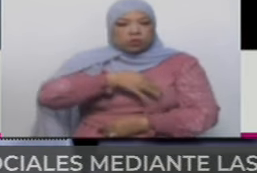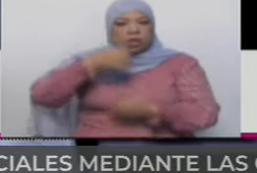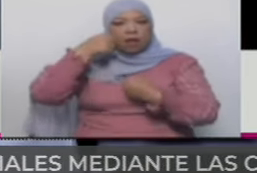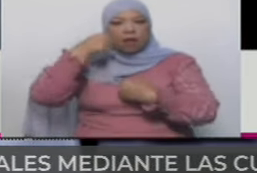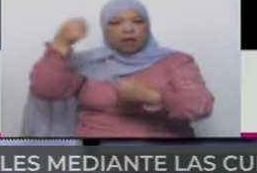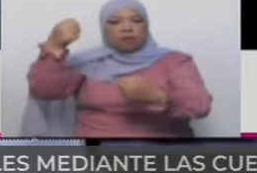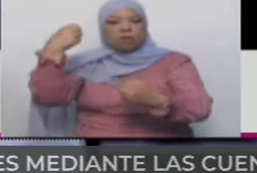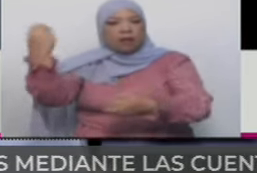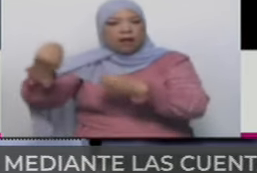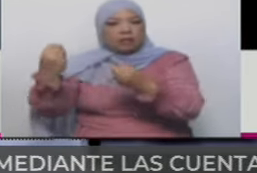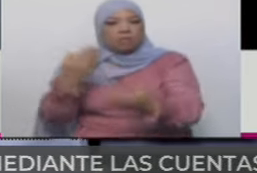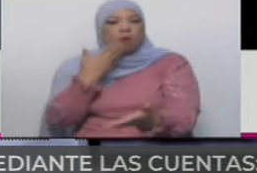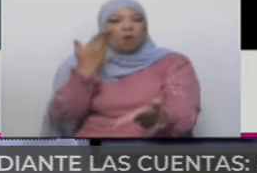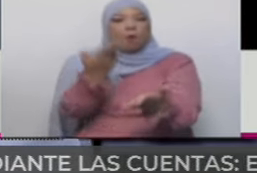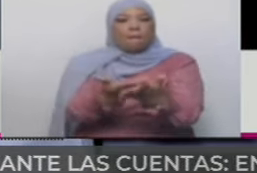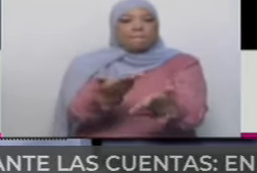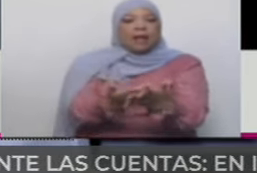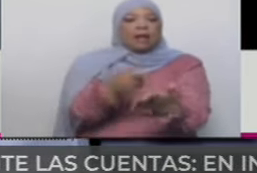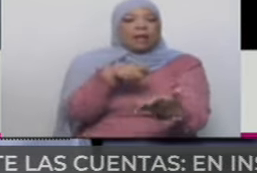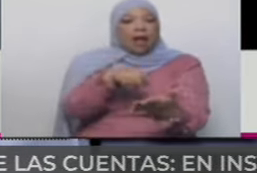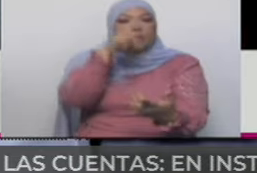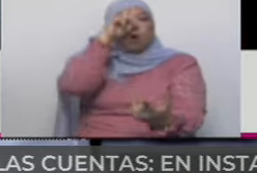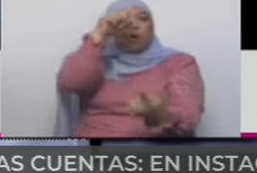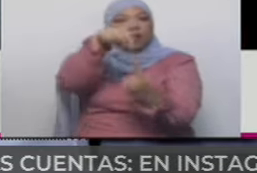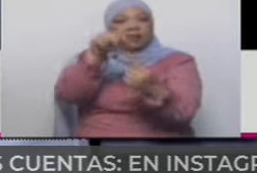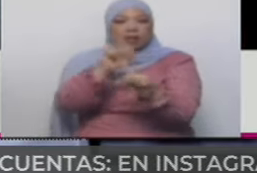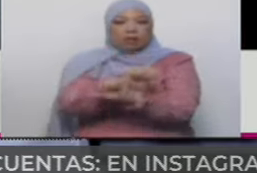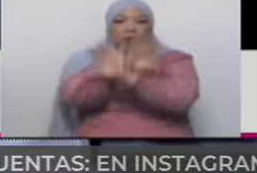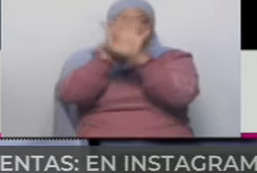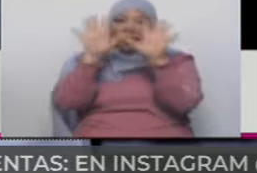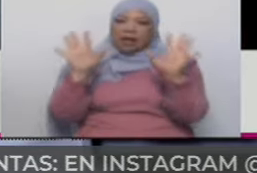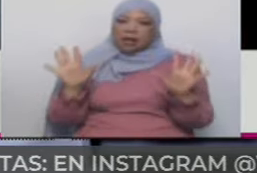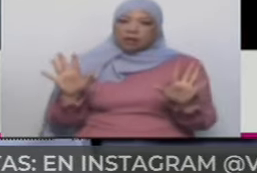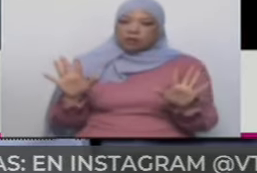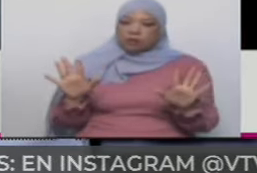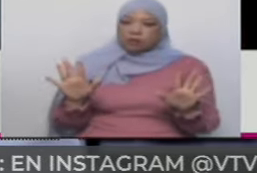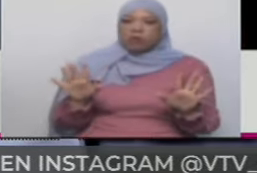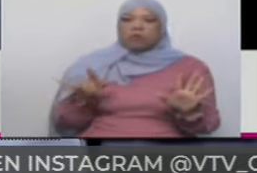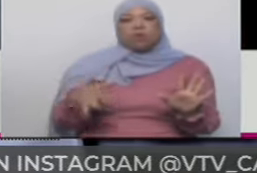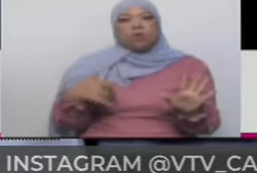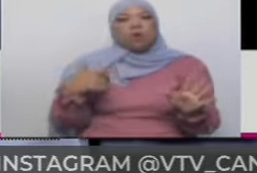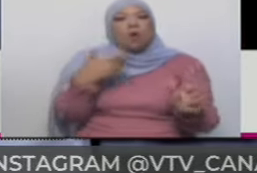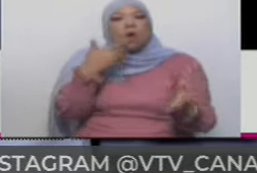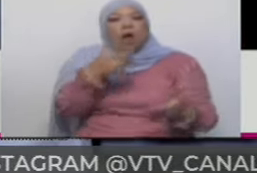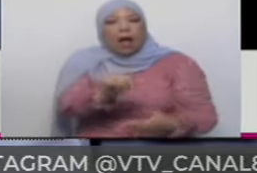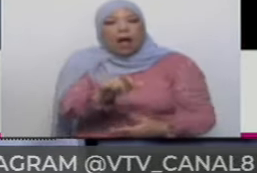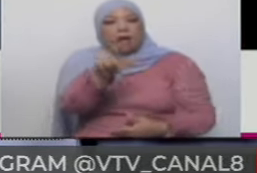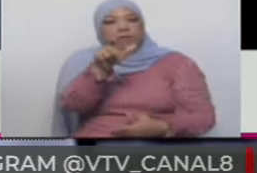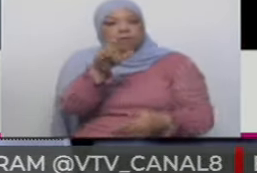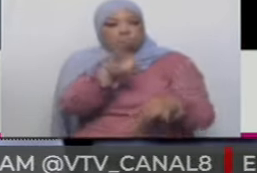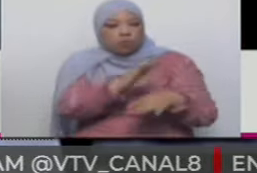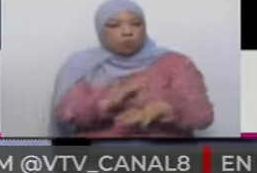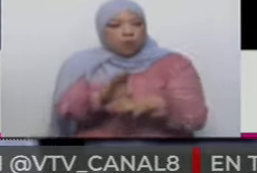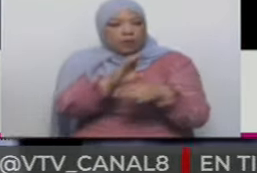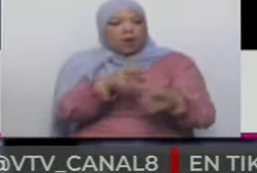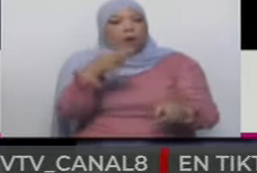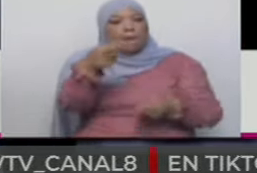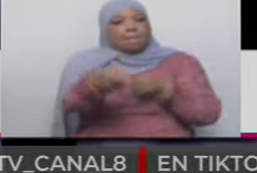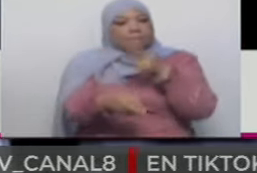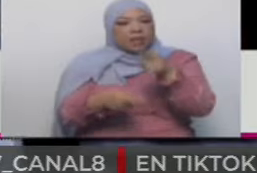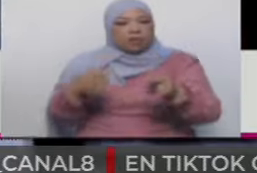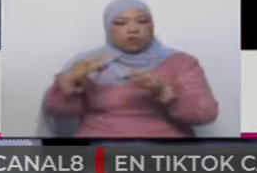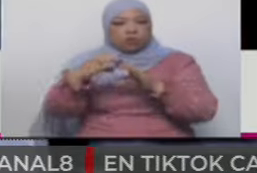de ruta? Una hoja de ruta donde nosotros construyamos cuáles van a ser los planes de mantenimiento Metrobús de acá